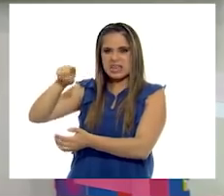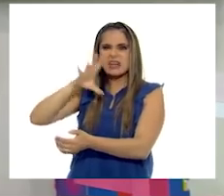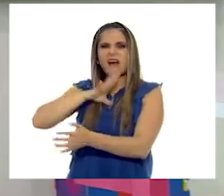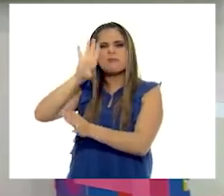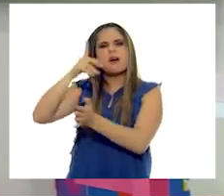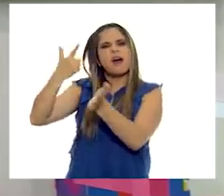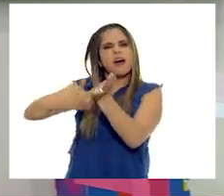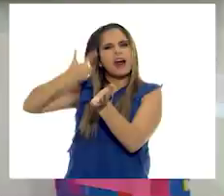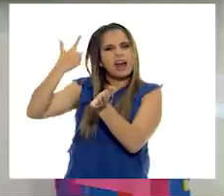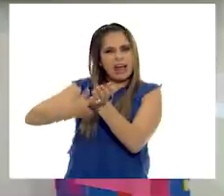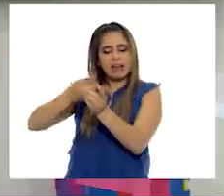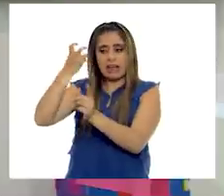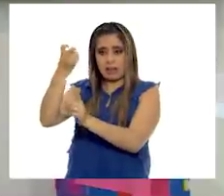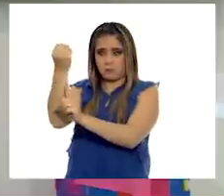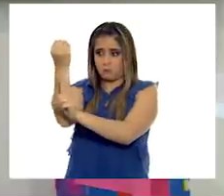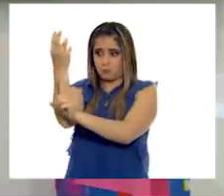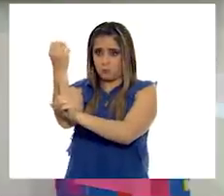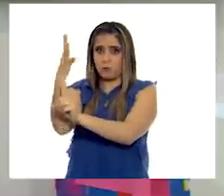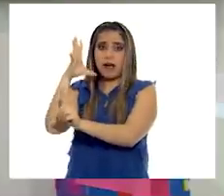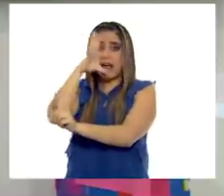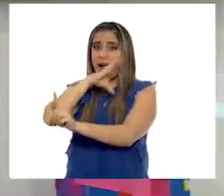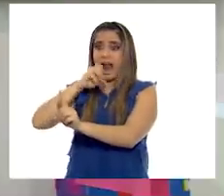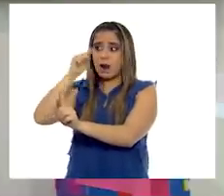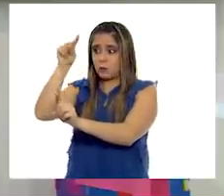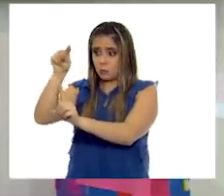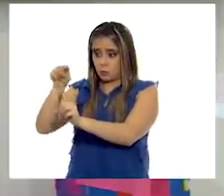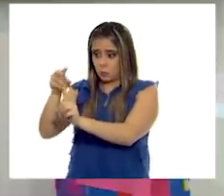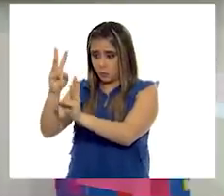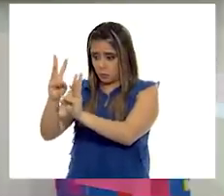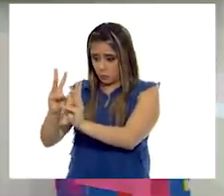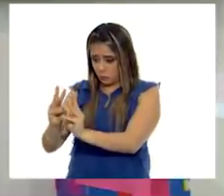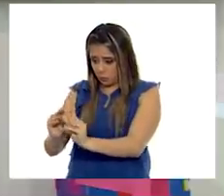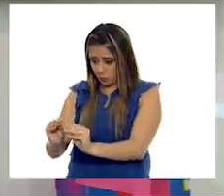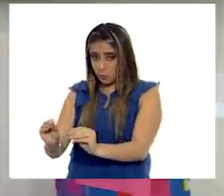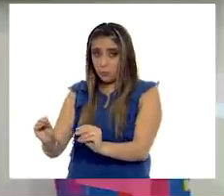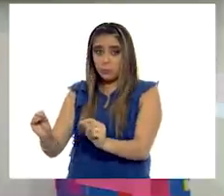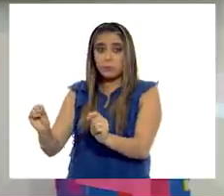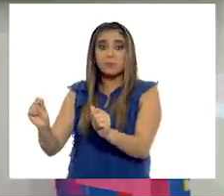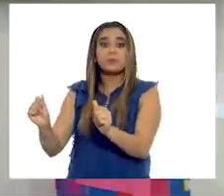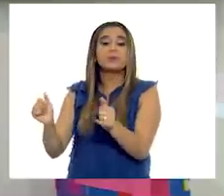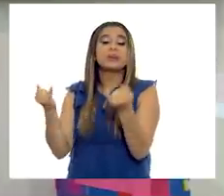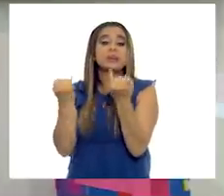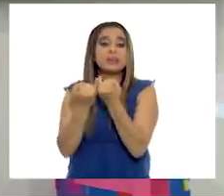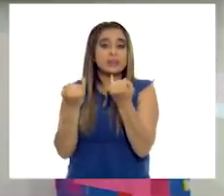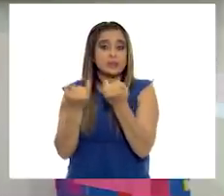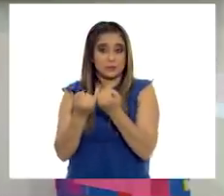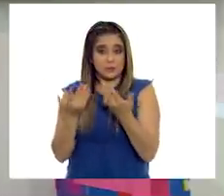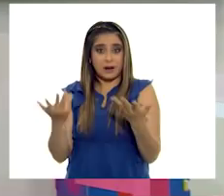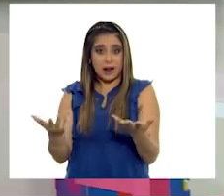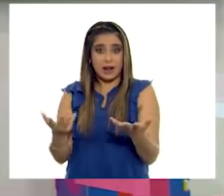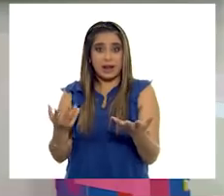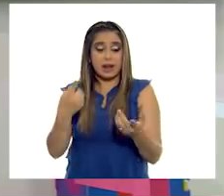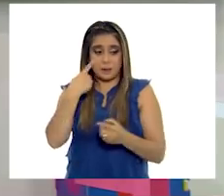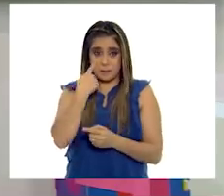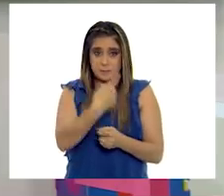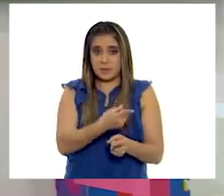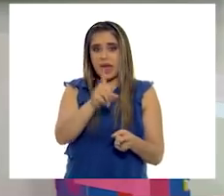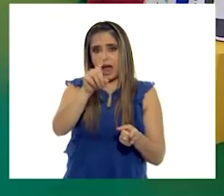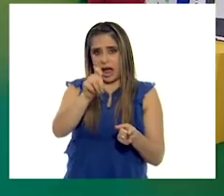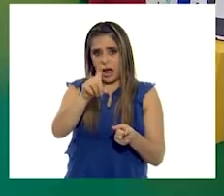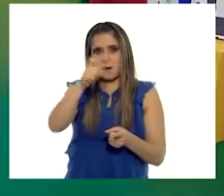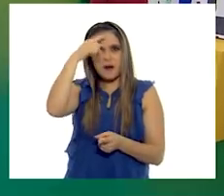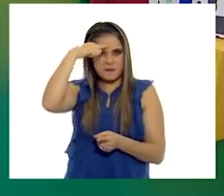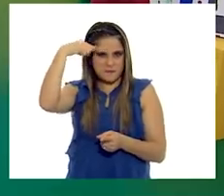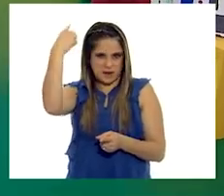al subirle la temperatura, también se va a hacer líquido. Pero ya lo vimos en el agua, que es lo más fácil de